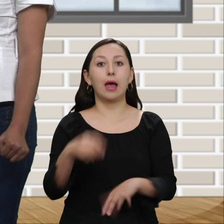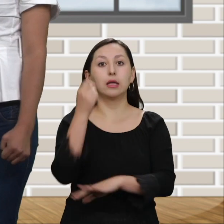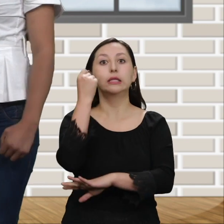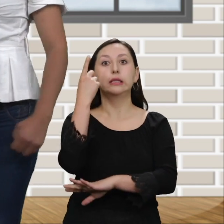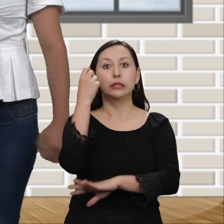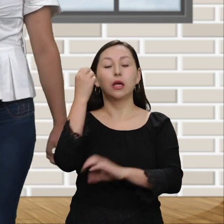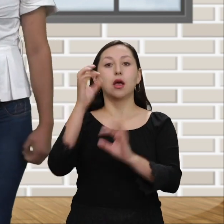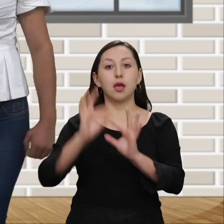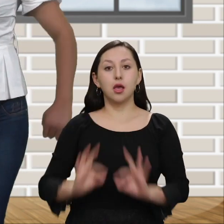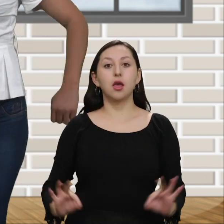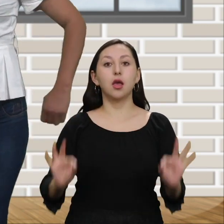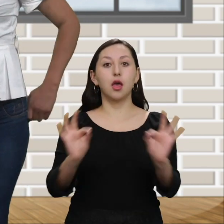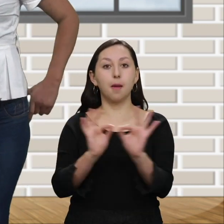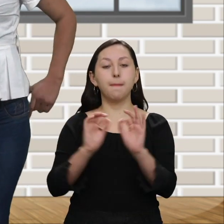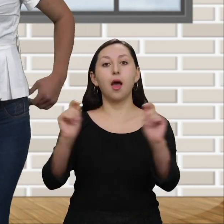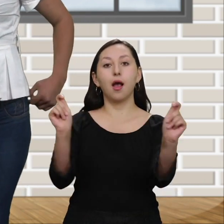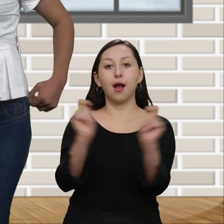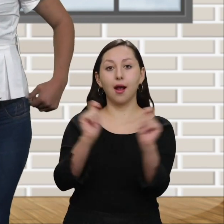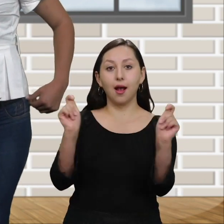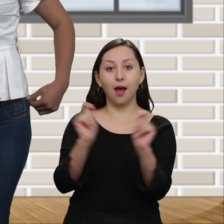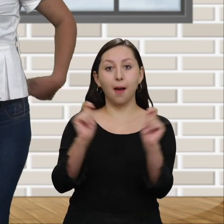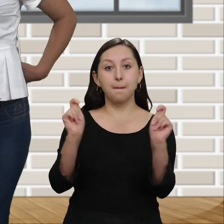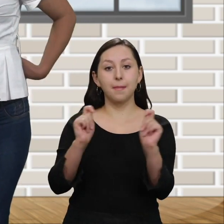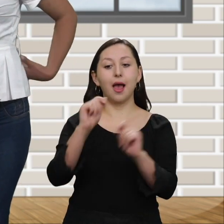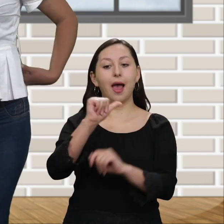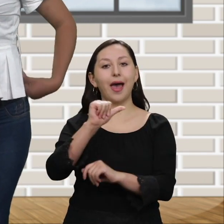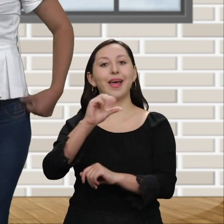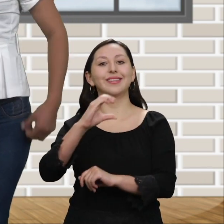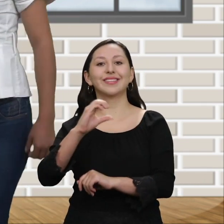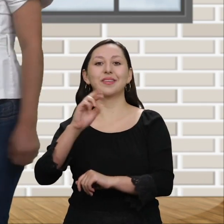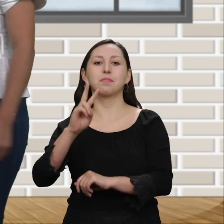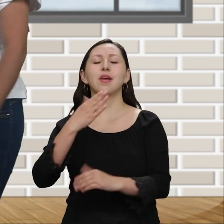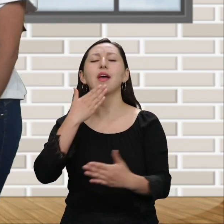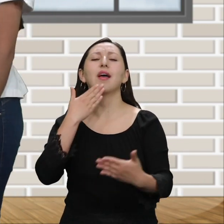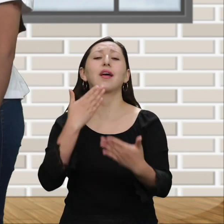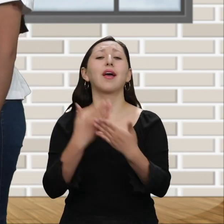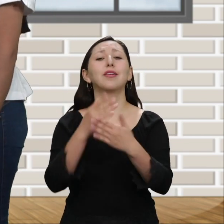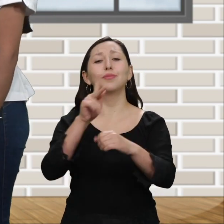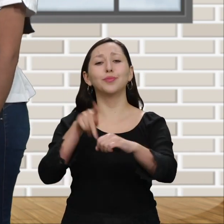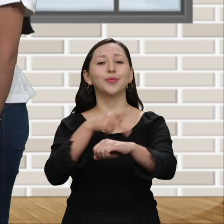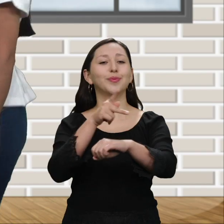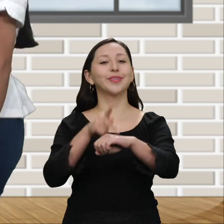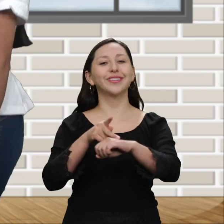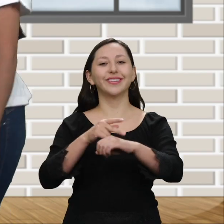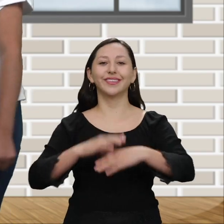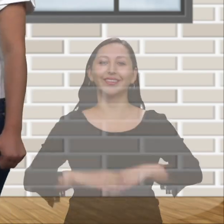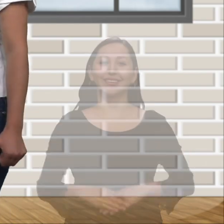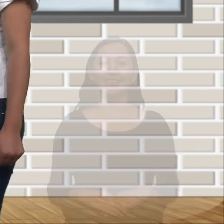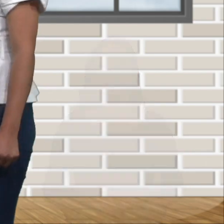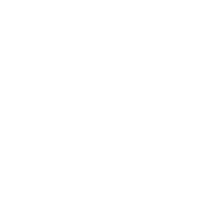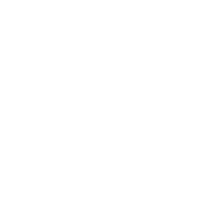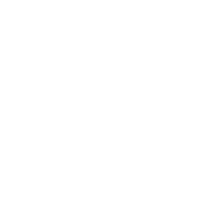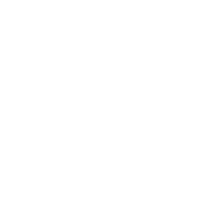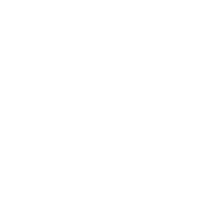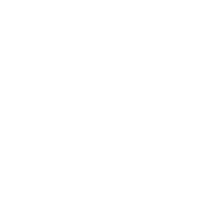la importancia de la campaña Fast Heroes. ¡Oh! Gracias, especialista Elizabeth.